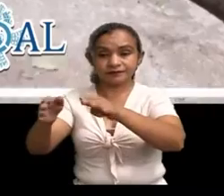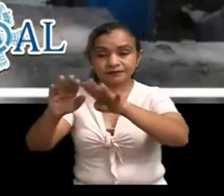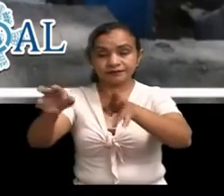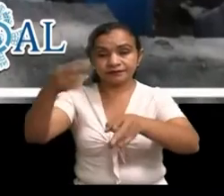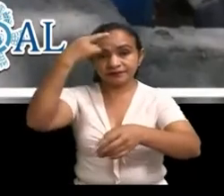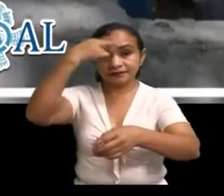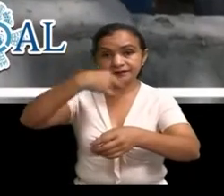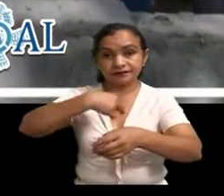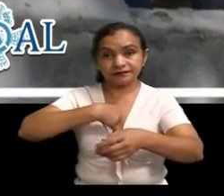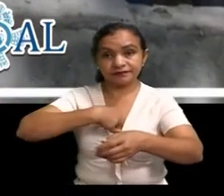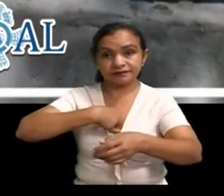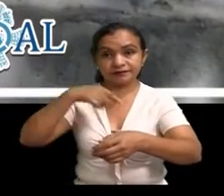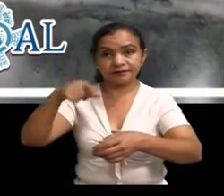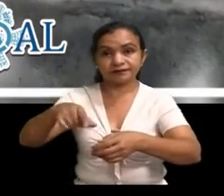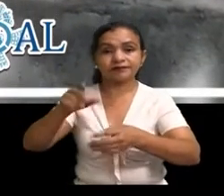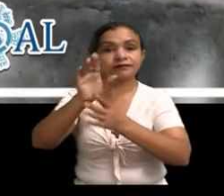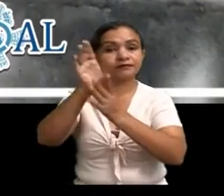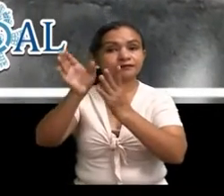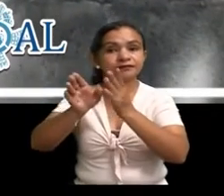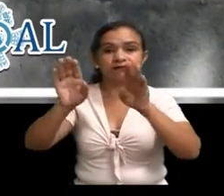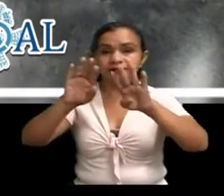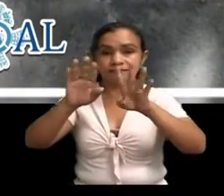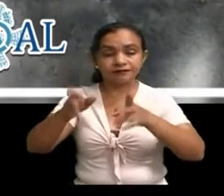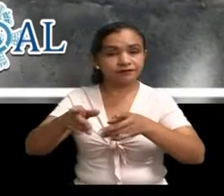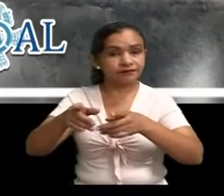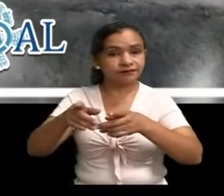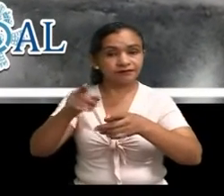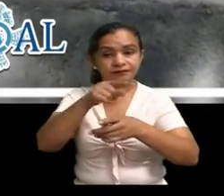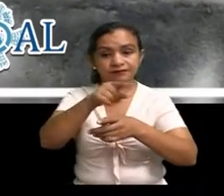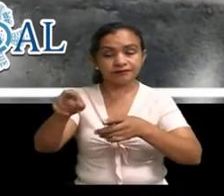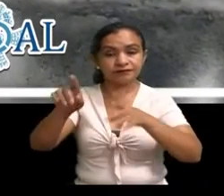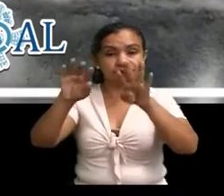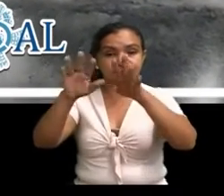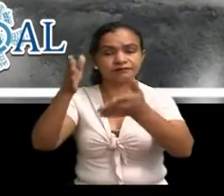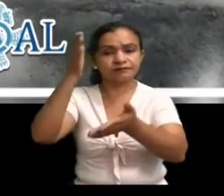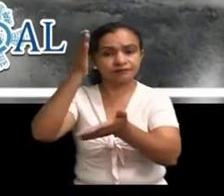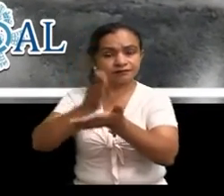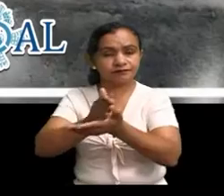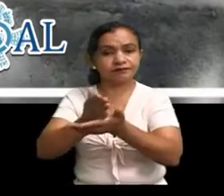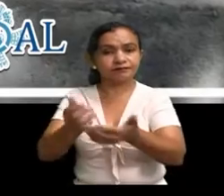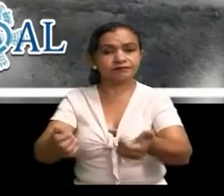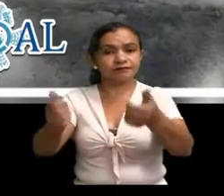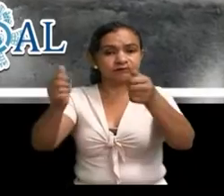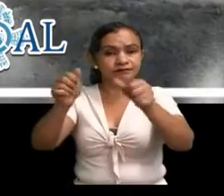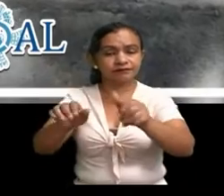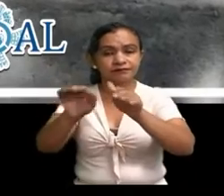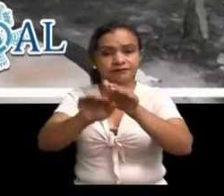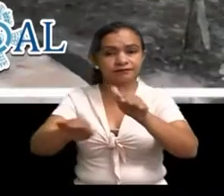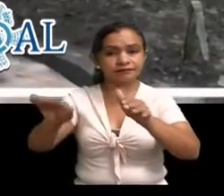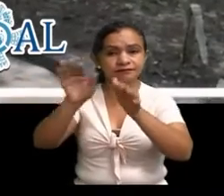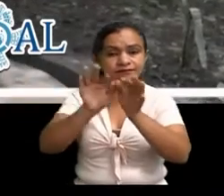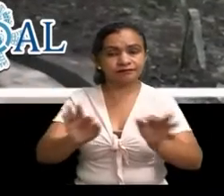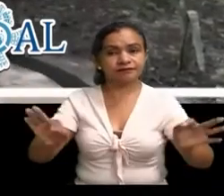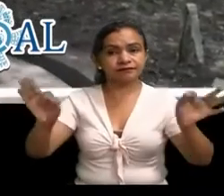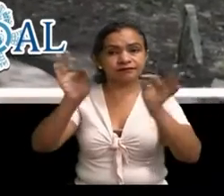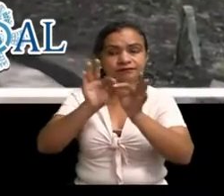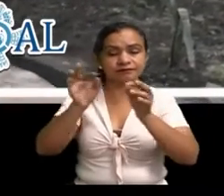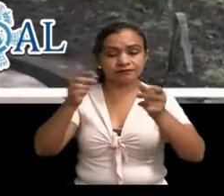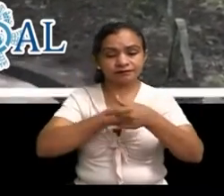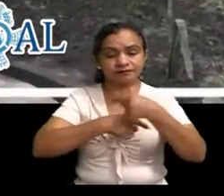no solo es por cantidad de mujeres, sino que están tomando decisiones en los puestos más importantes, como es la